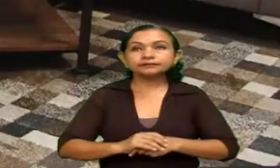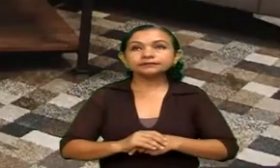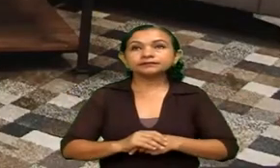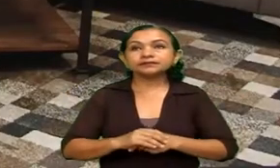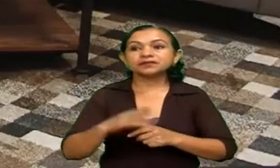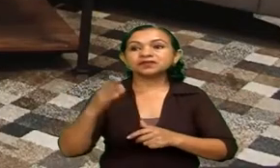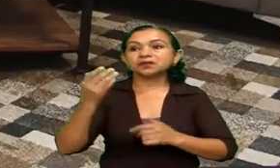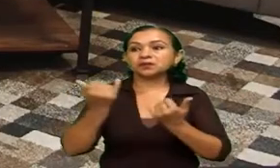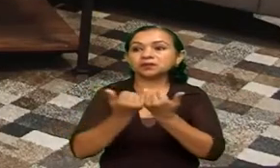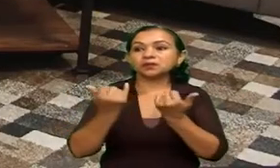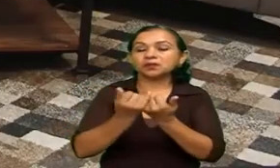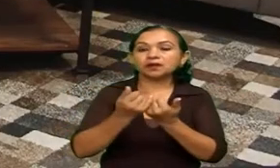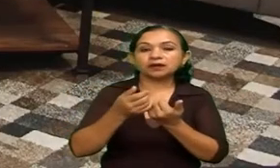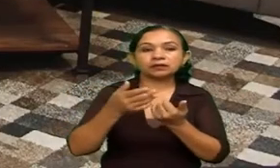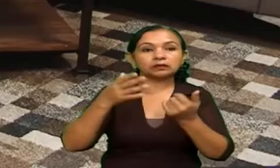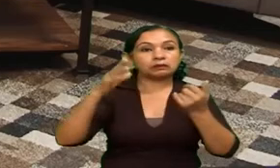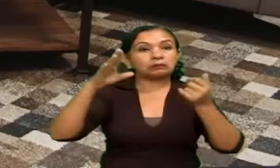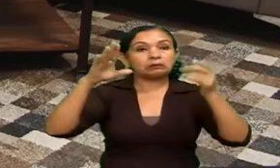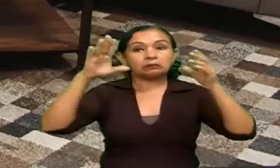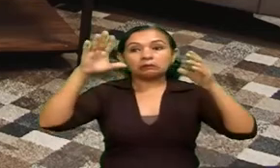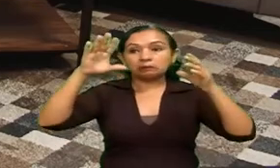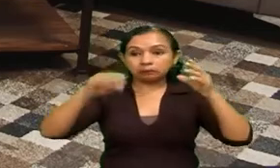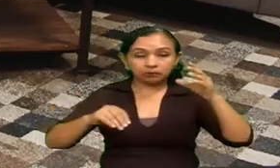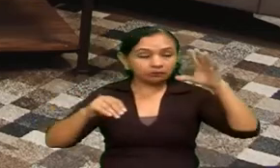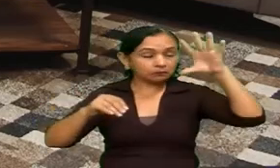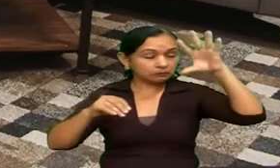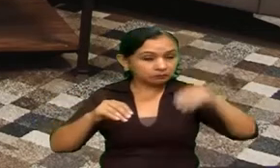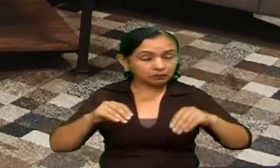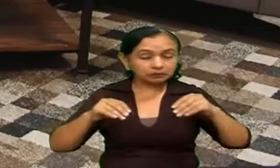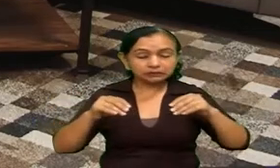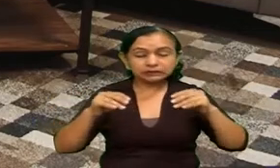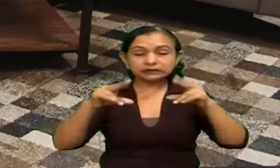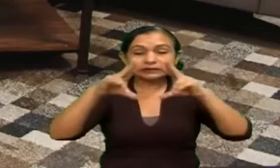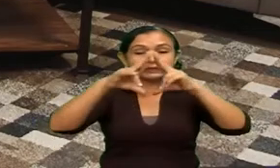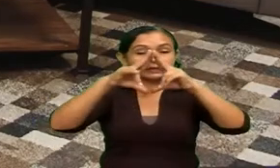apagón de este tipo, que queda sin energía en todo el país?